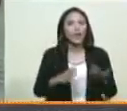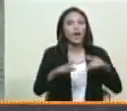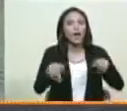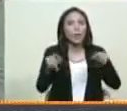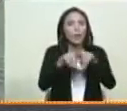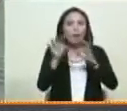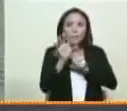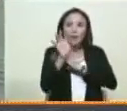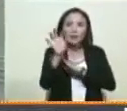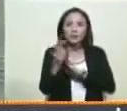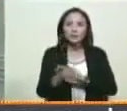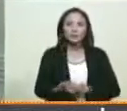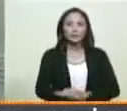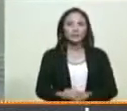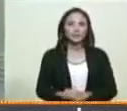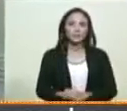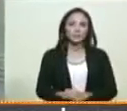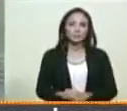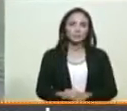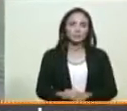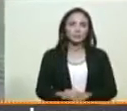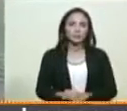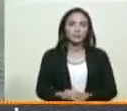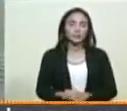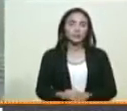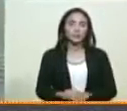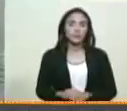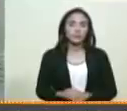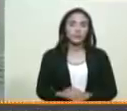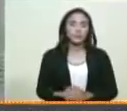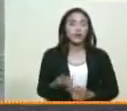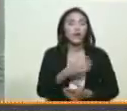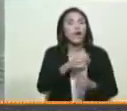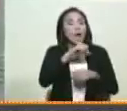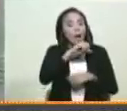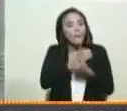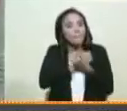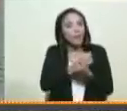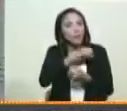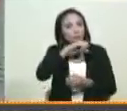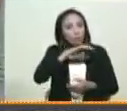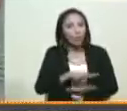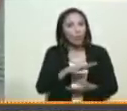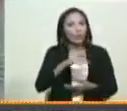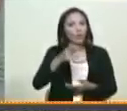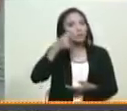venezolana, el amor a la historia y al pueblo venezolano,